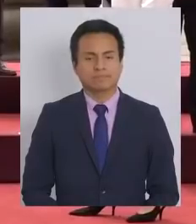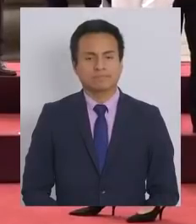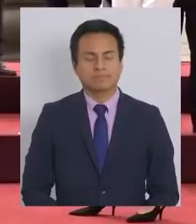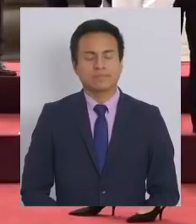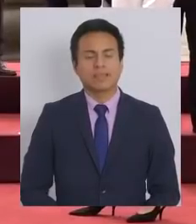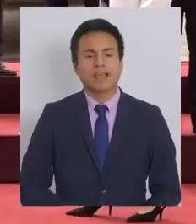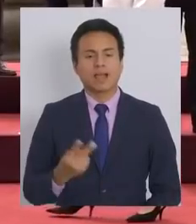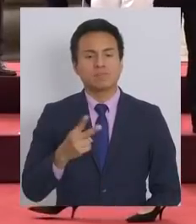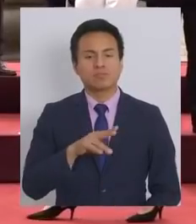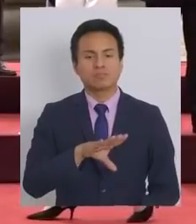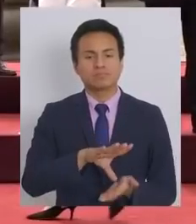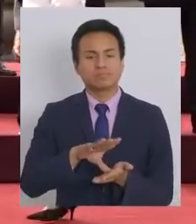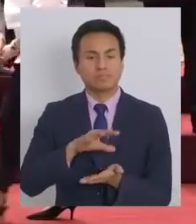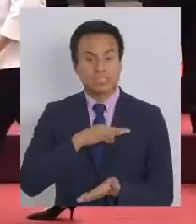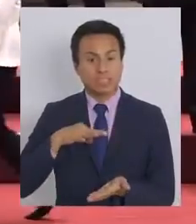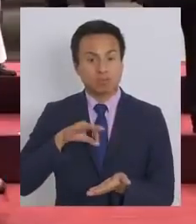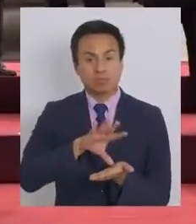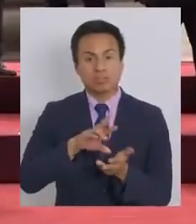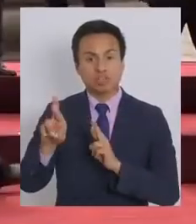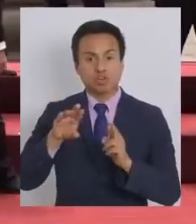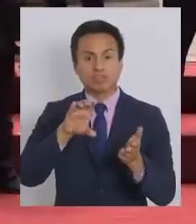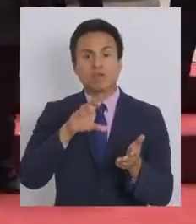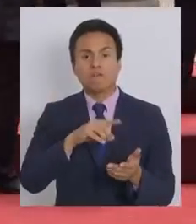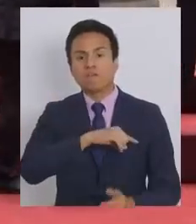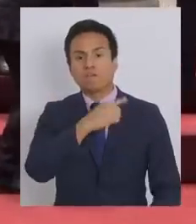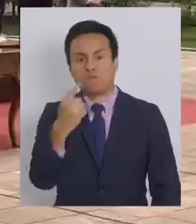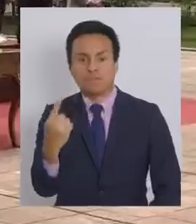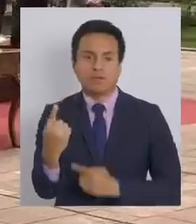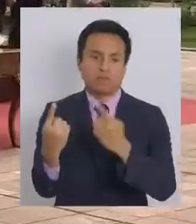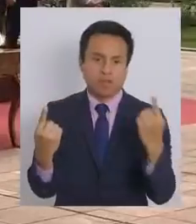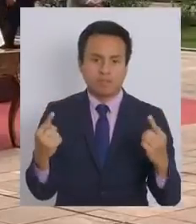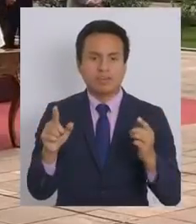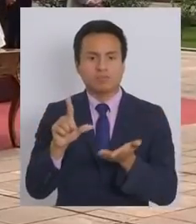Ambos cancilleres vuelven a su ubicación, por favor.